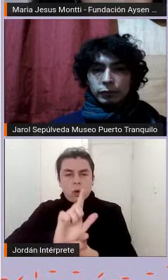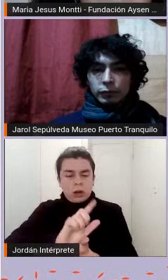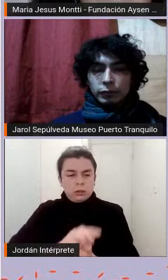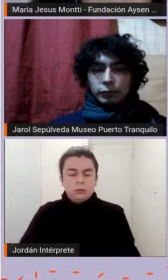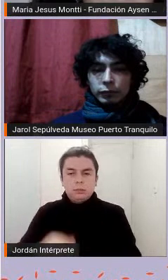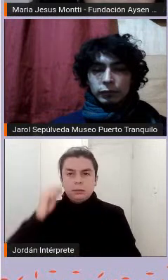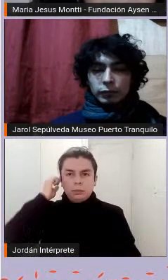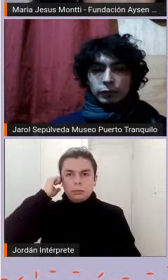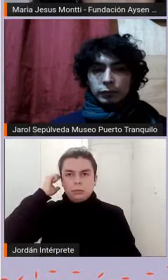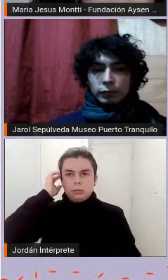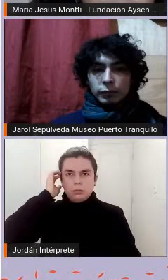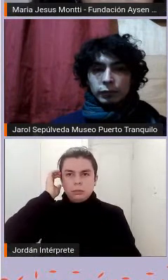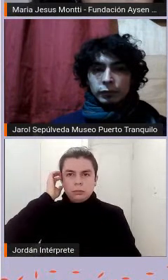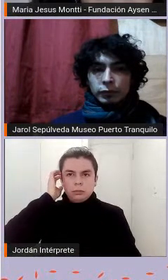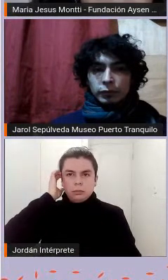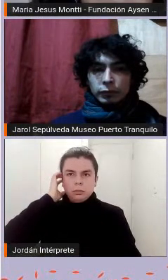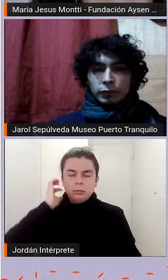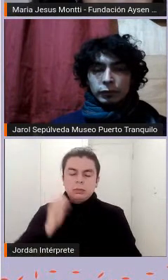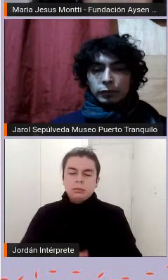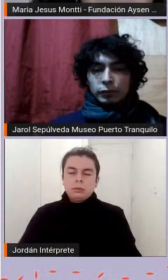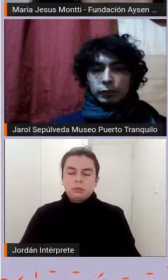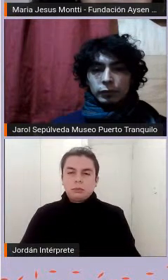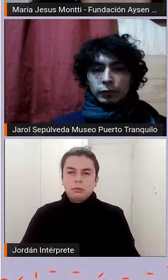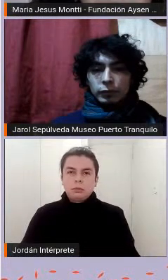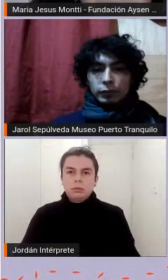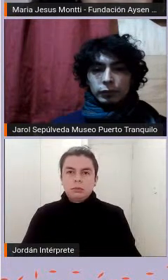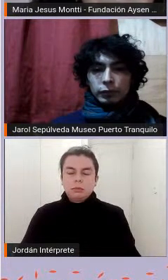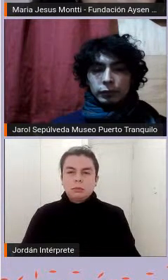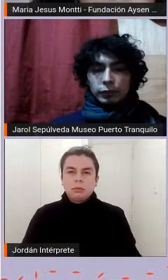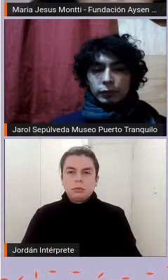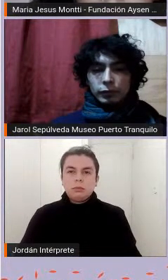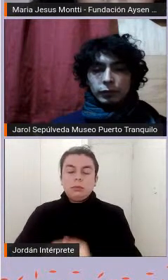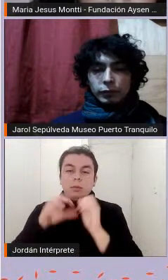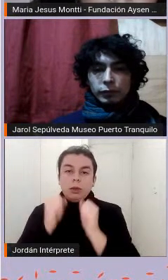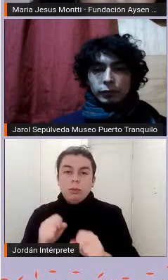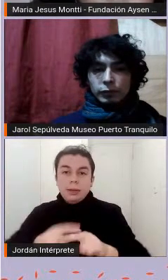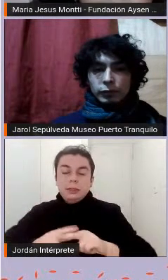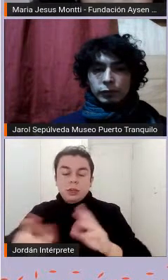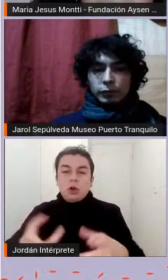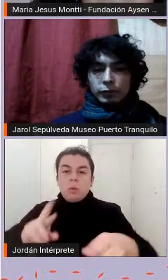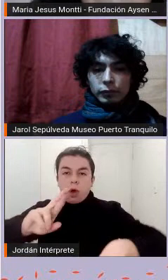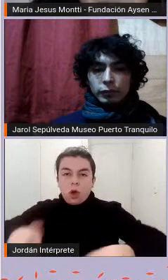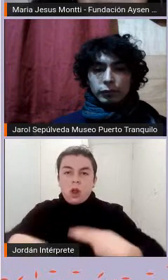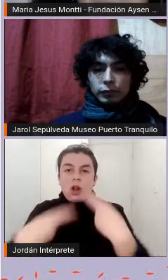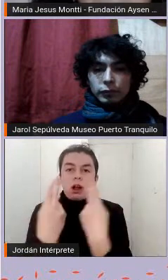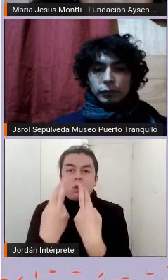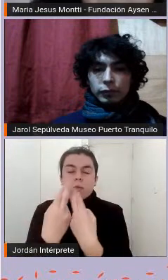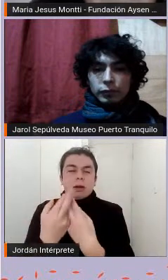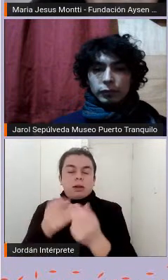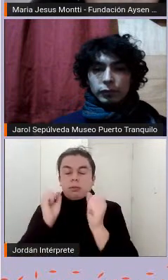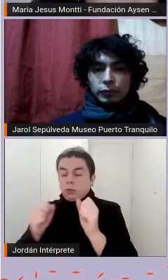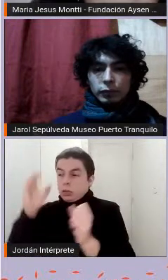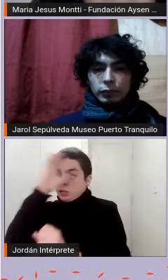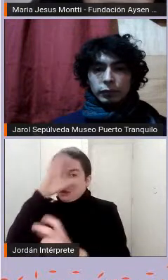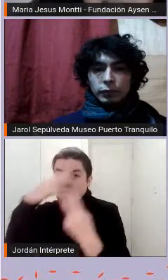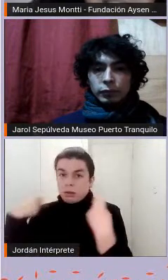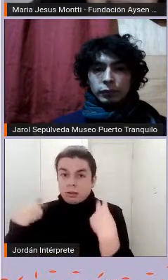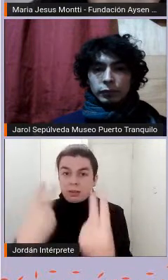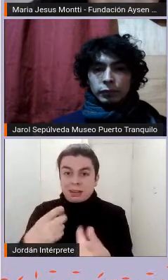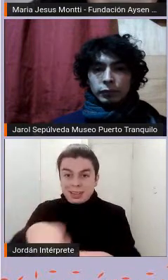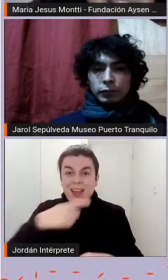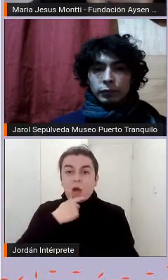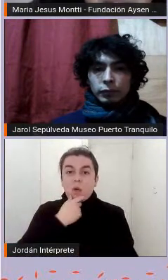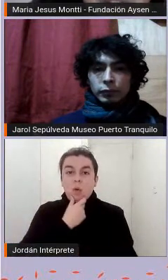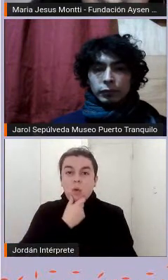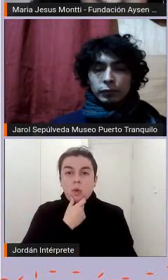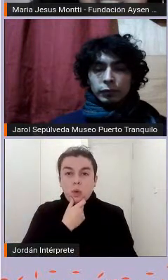no en algún momento poder hacer un rescate, una expedición para poder llevar este esqueleto a